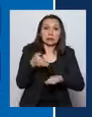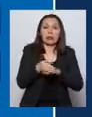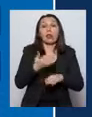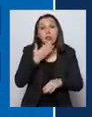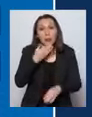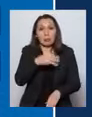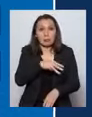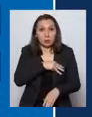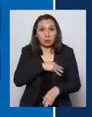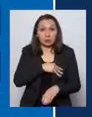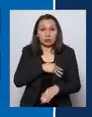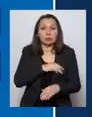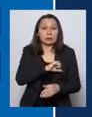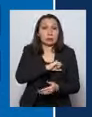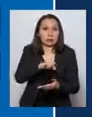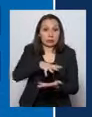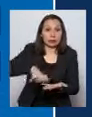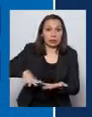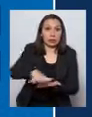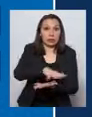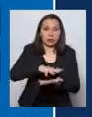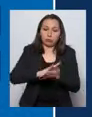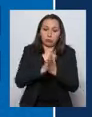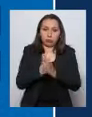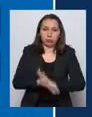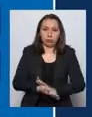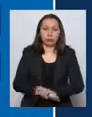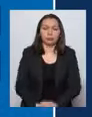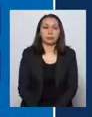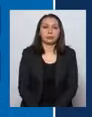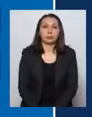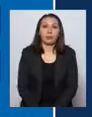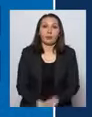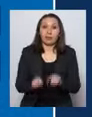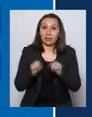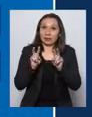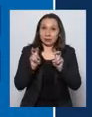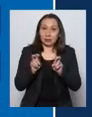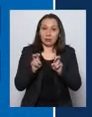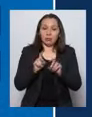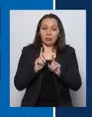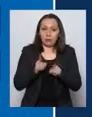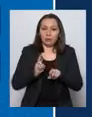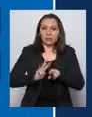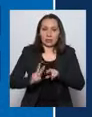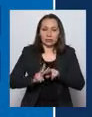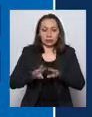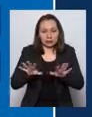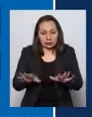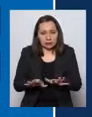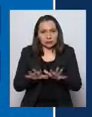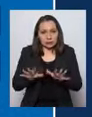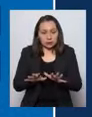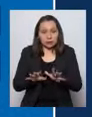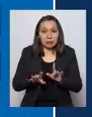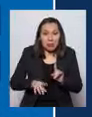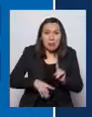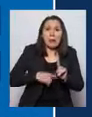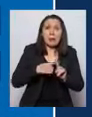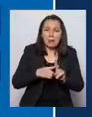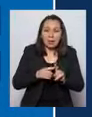metropolitana en su conjunto y en ese sentido tenemos que hacer un esfuerzo adicional